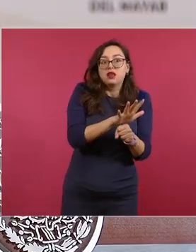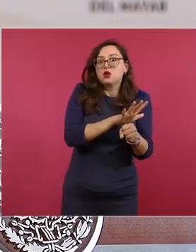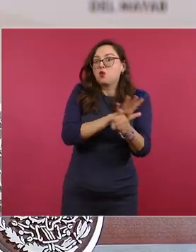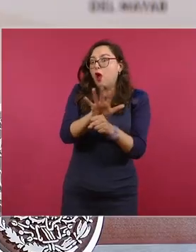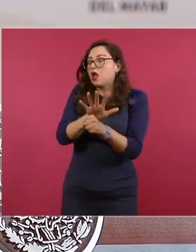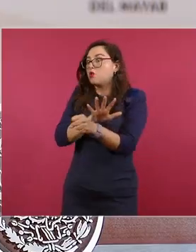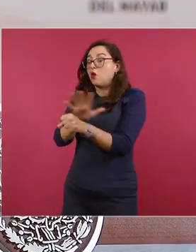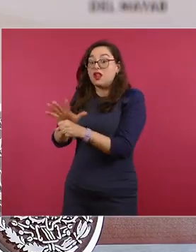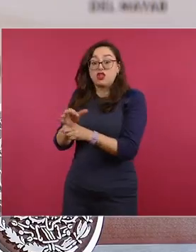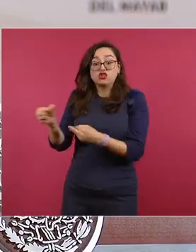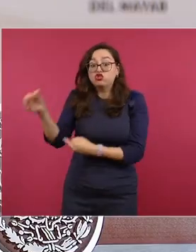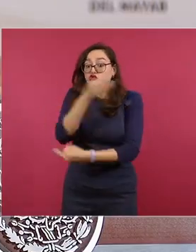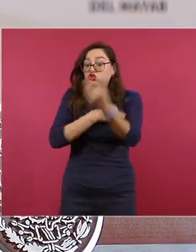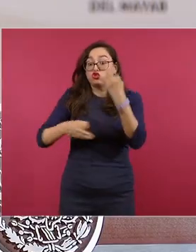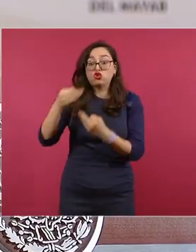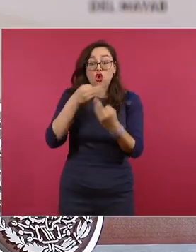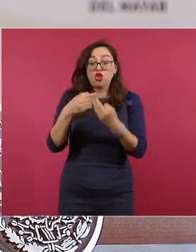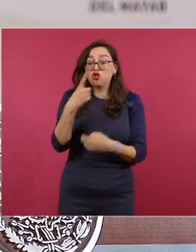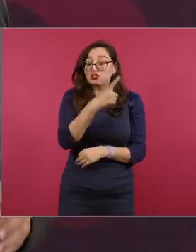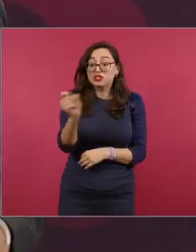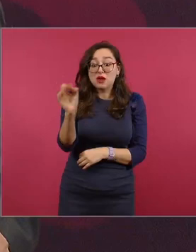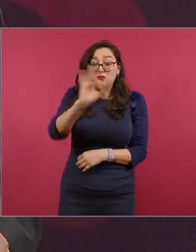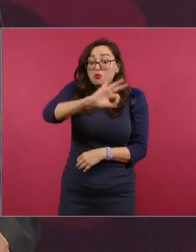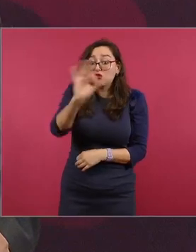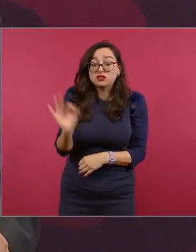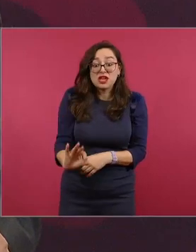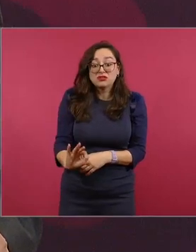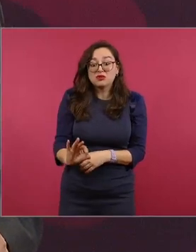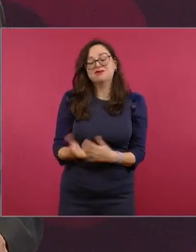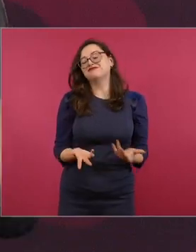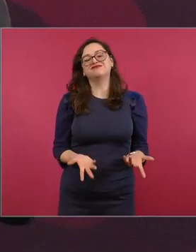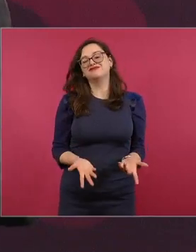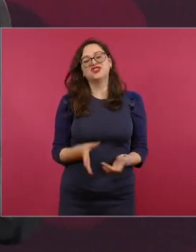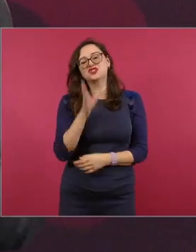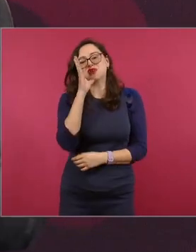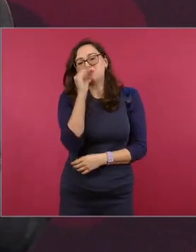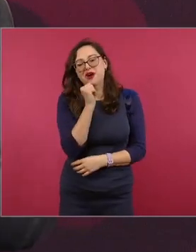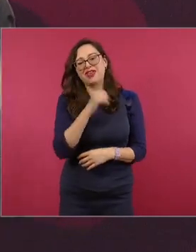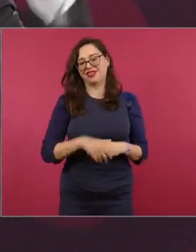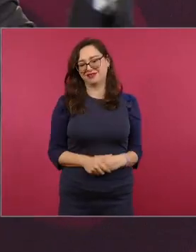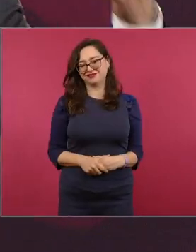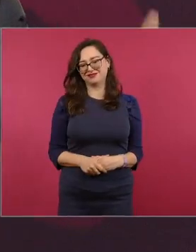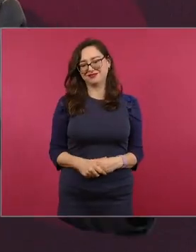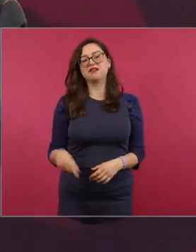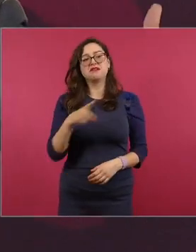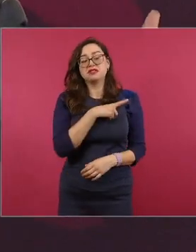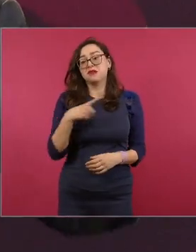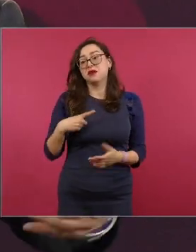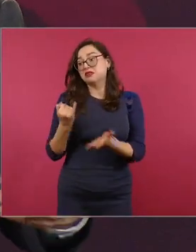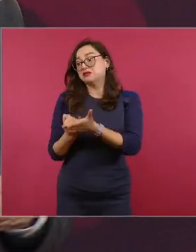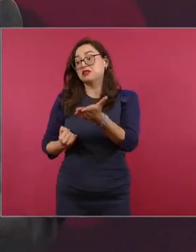Y no se puede ser monedita de oro. Hay que tomar decisiones, pero siempre